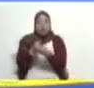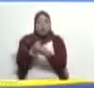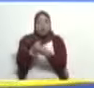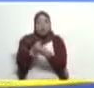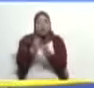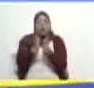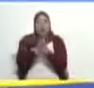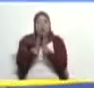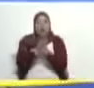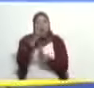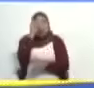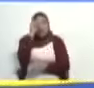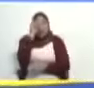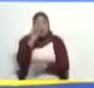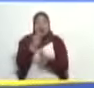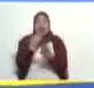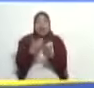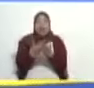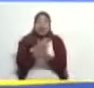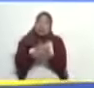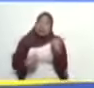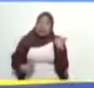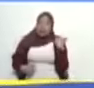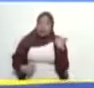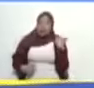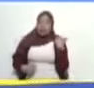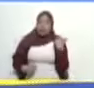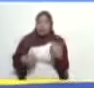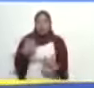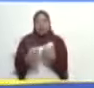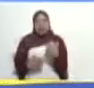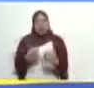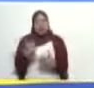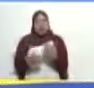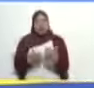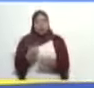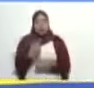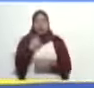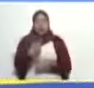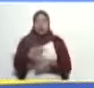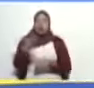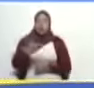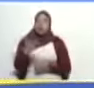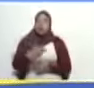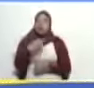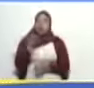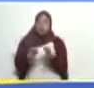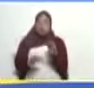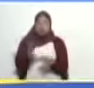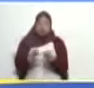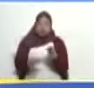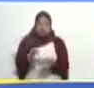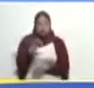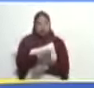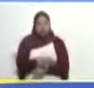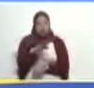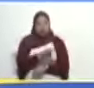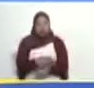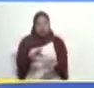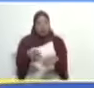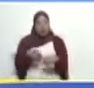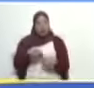por favor. Gracias, presidente. Bueno, este acto realmente tan emotivo de justicia social, de